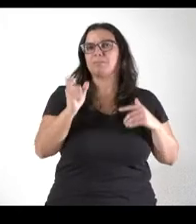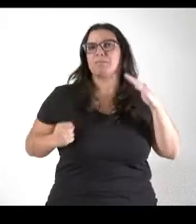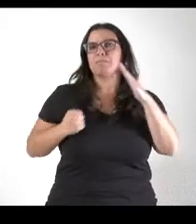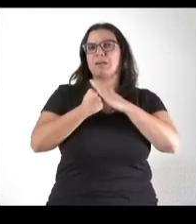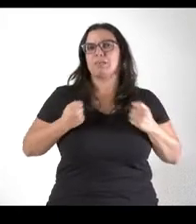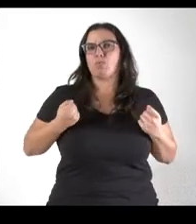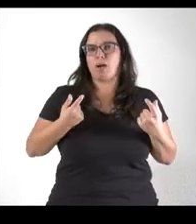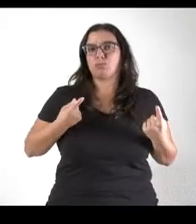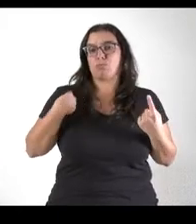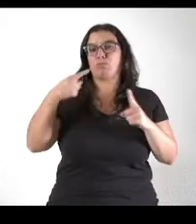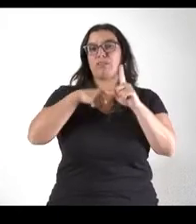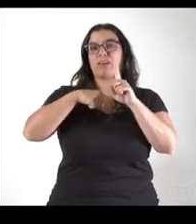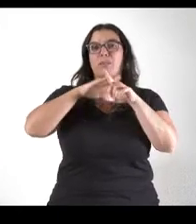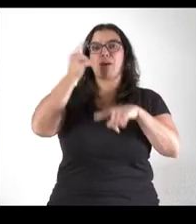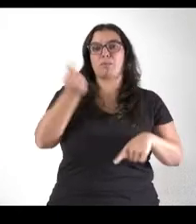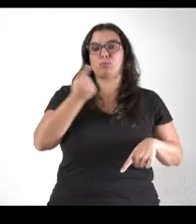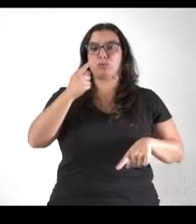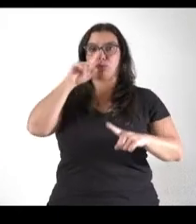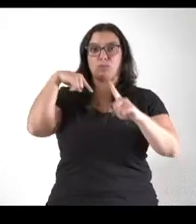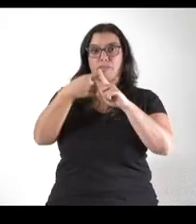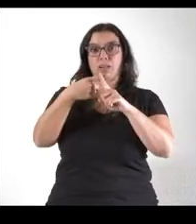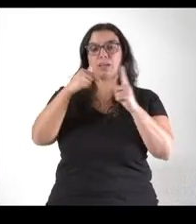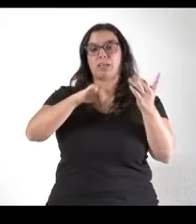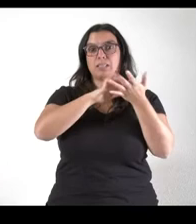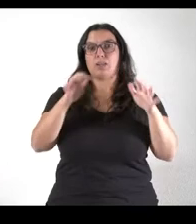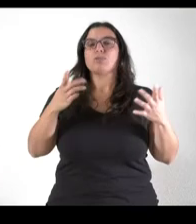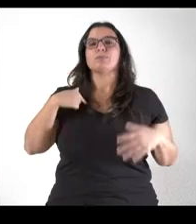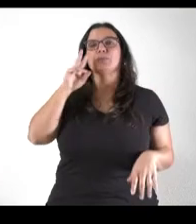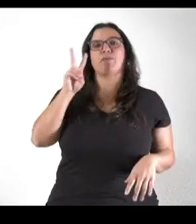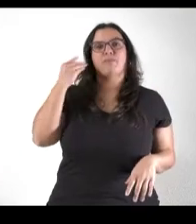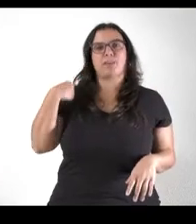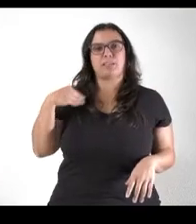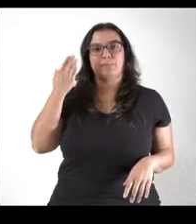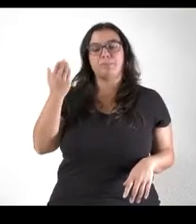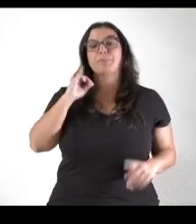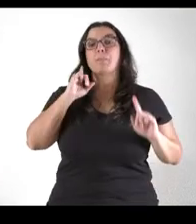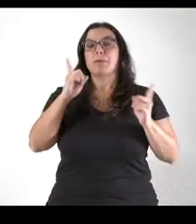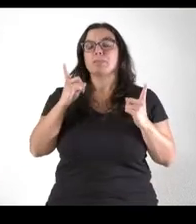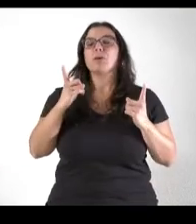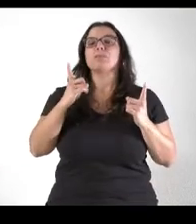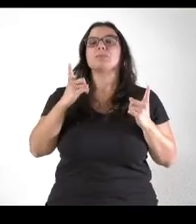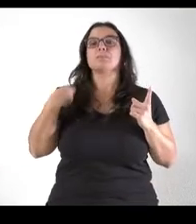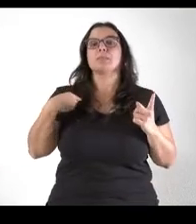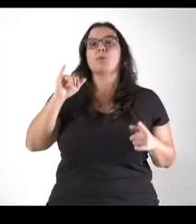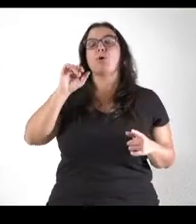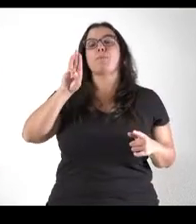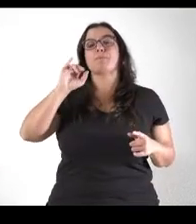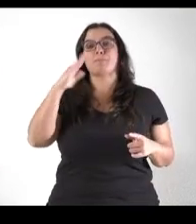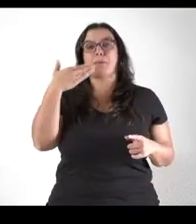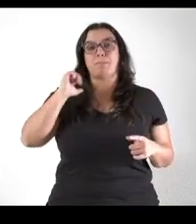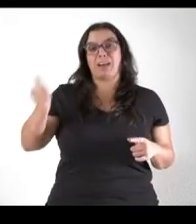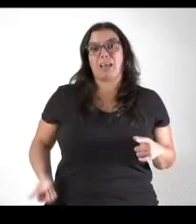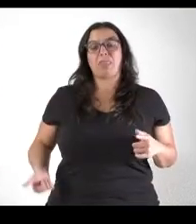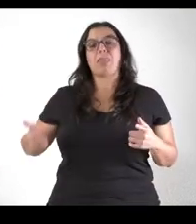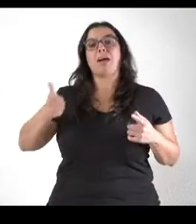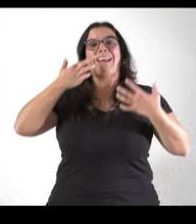presupuestos de la comunidad de Castilla y León para el año 2023 es el que ustedes tienen aquí la previsión de evolución del producto interior bruto en términos reales